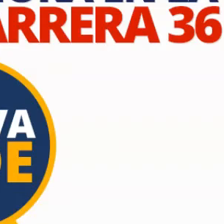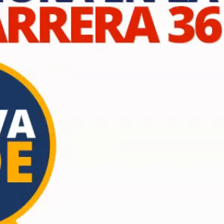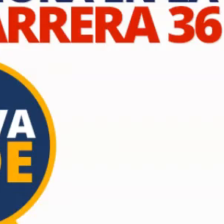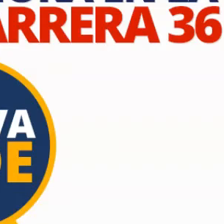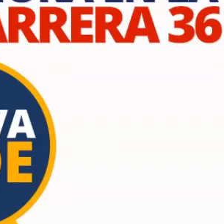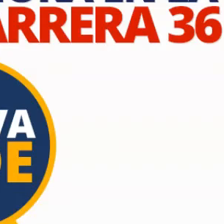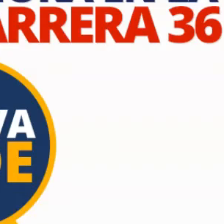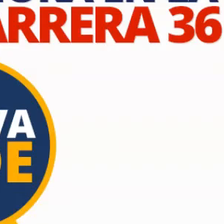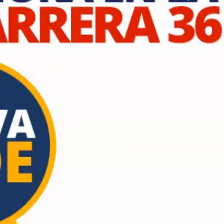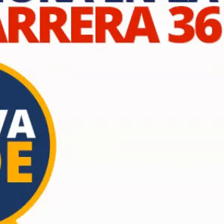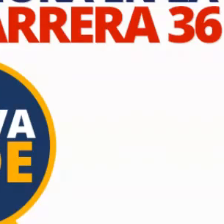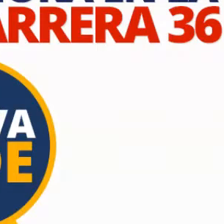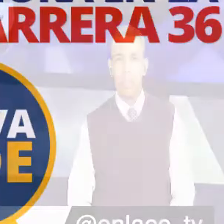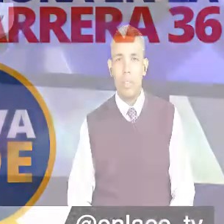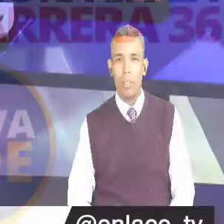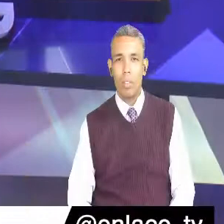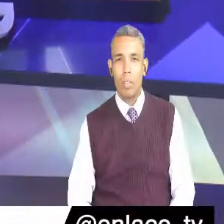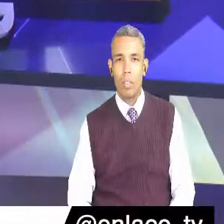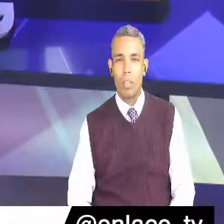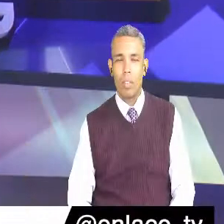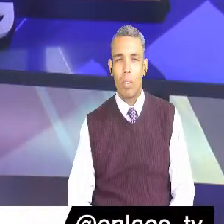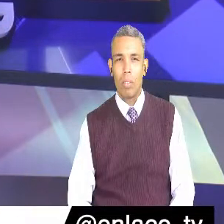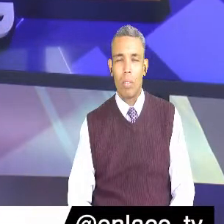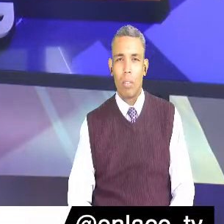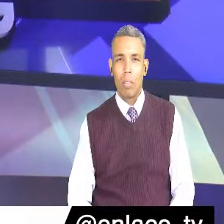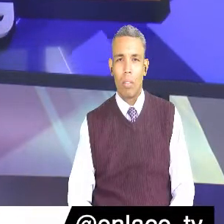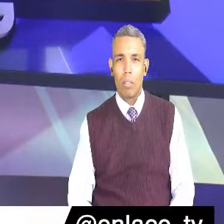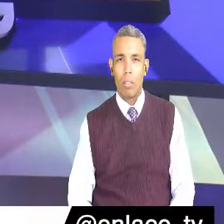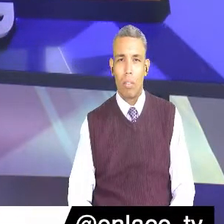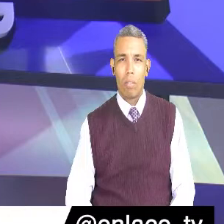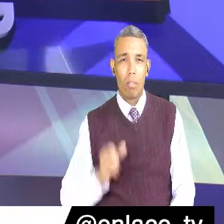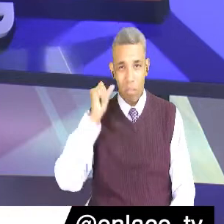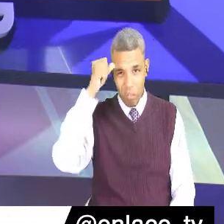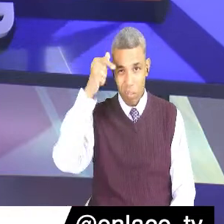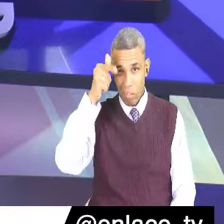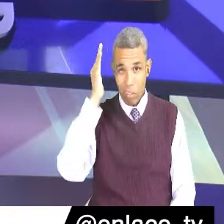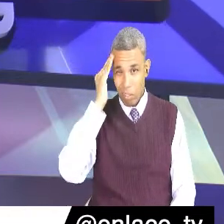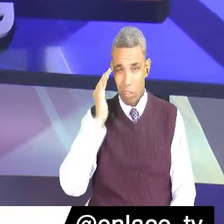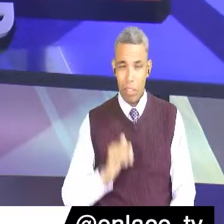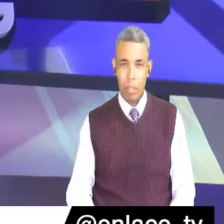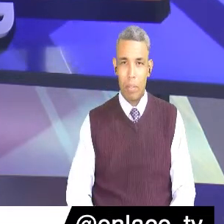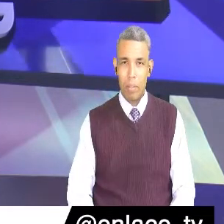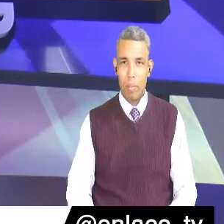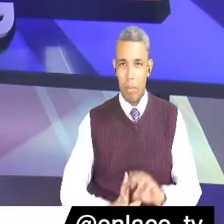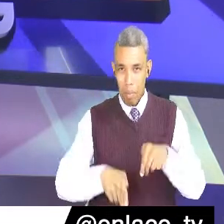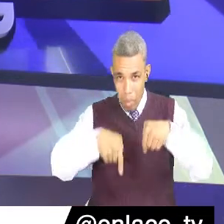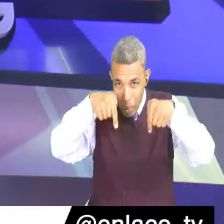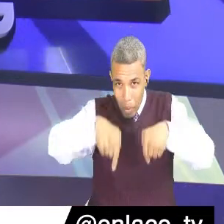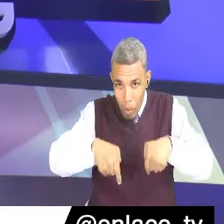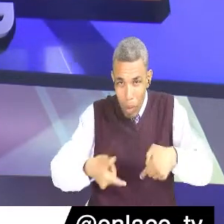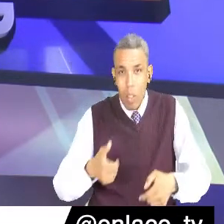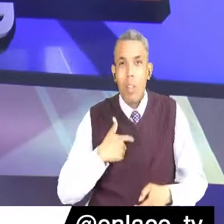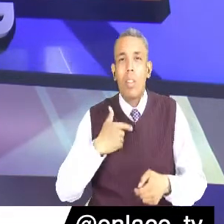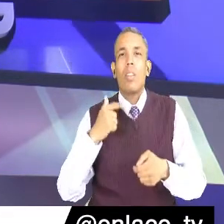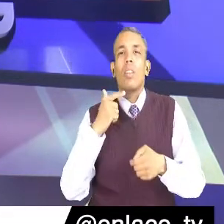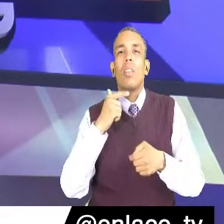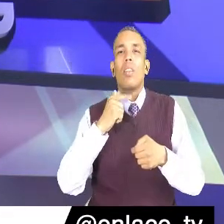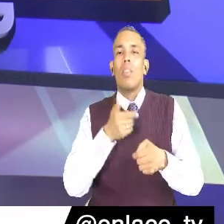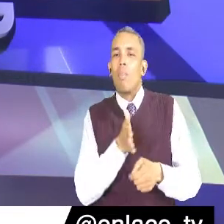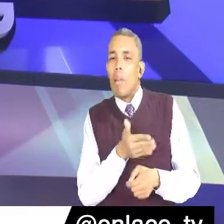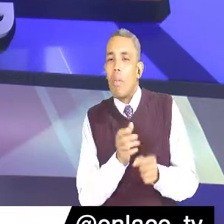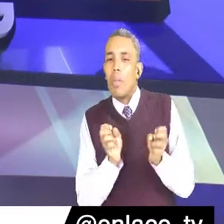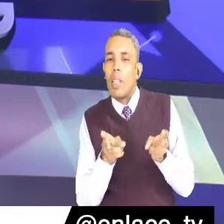avenida 36. Les recordamos a nuestros televidentes que a partir de hoy estamos en el canal 102 y estamos